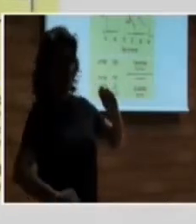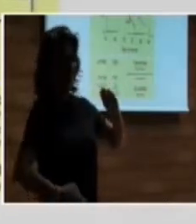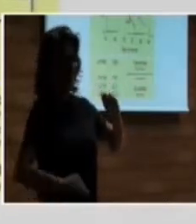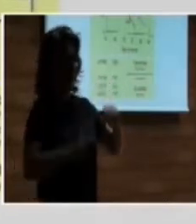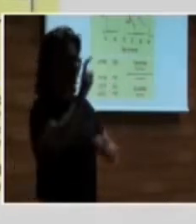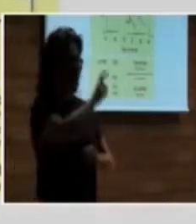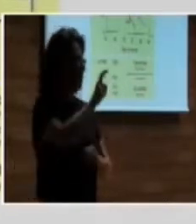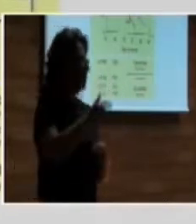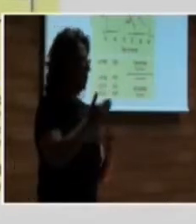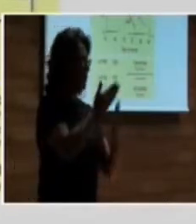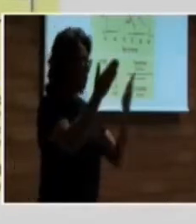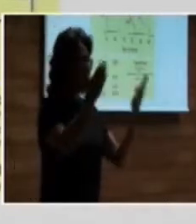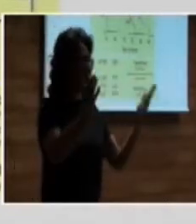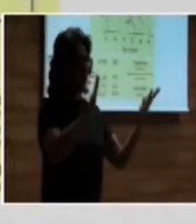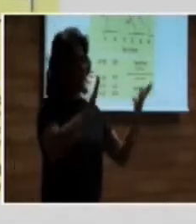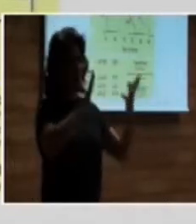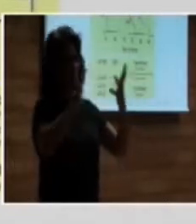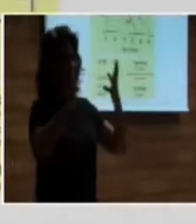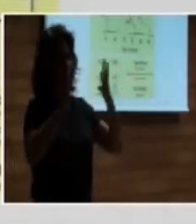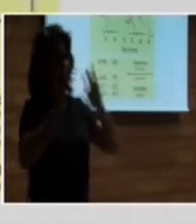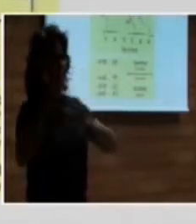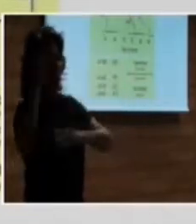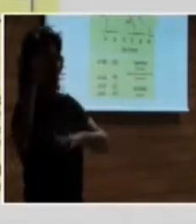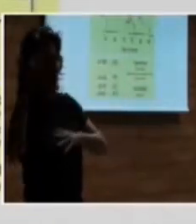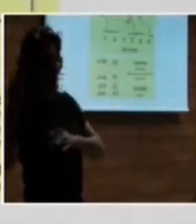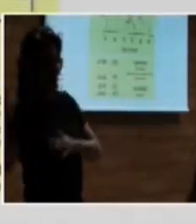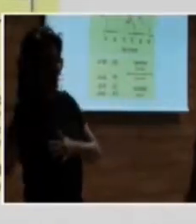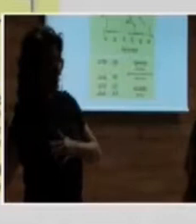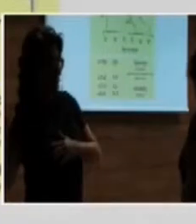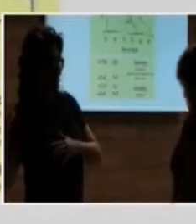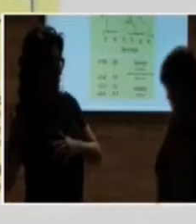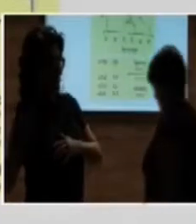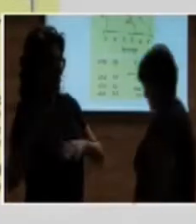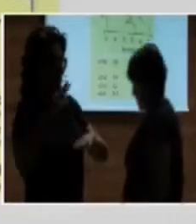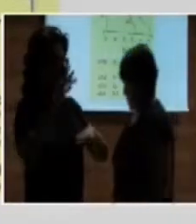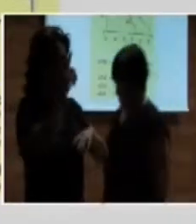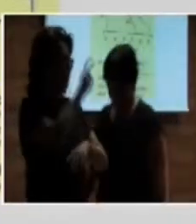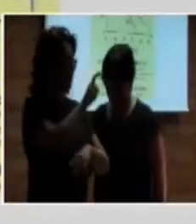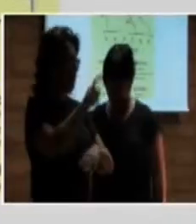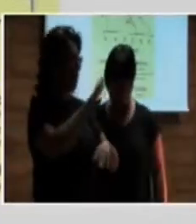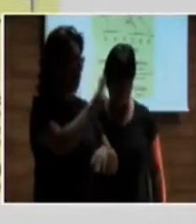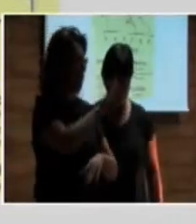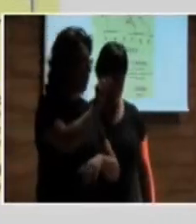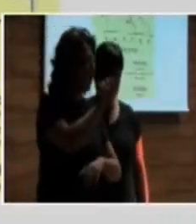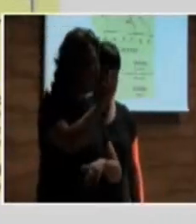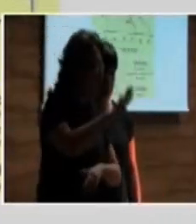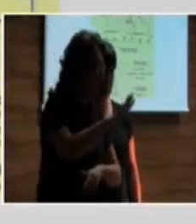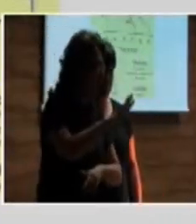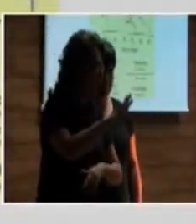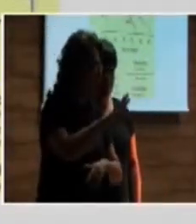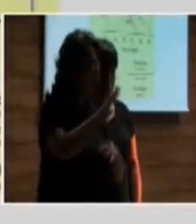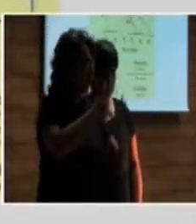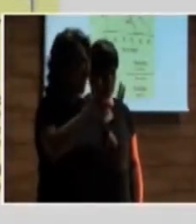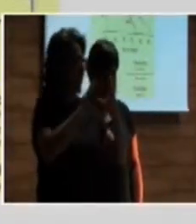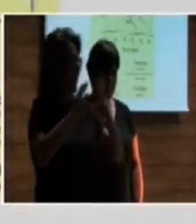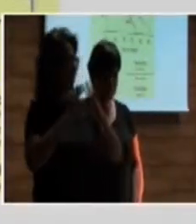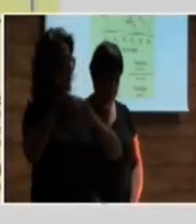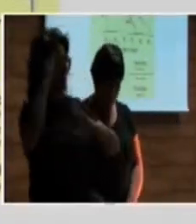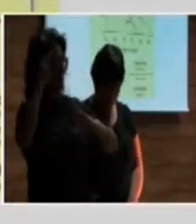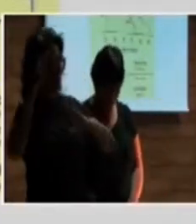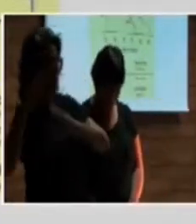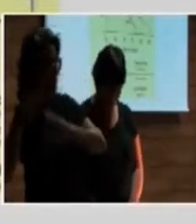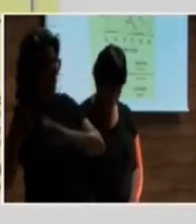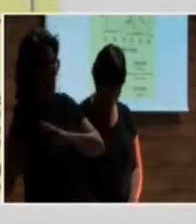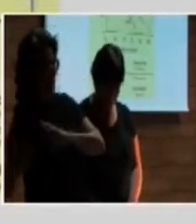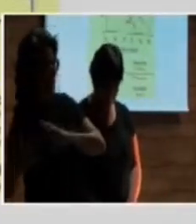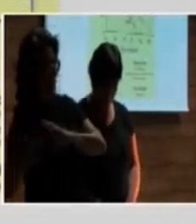personas se han transformado en Alzheimer. Es decir, las personas con APOE4-4 se transforman en Alzheimer absolutamente todas